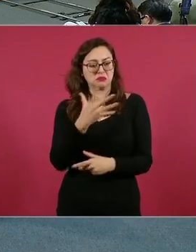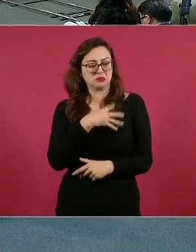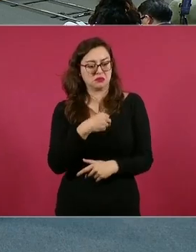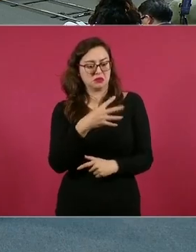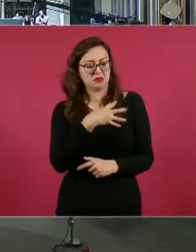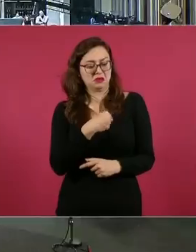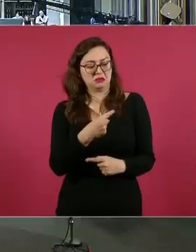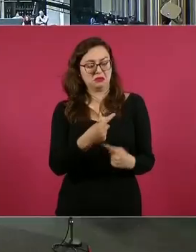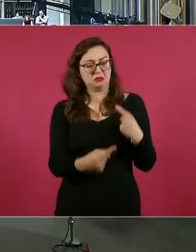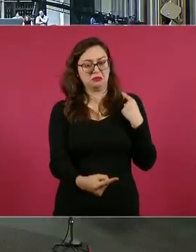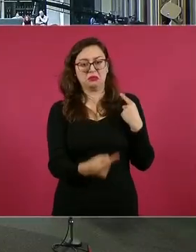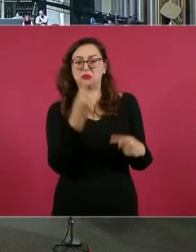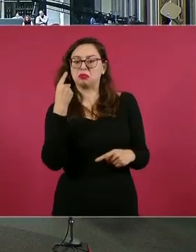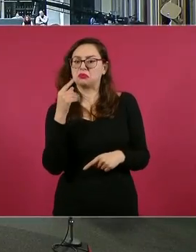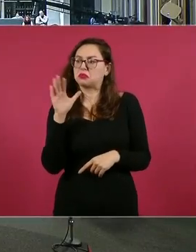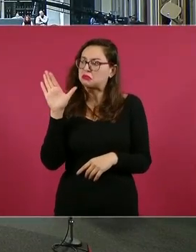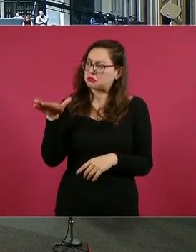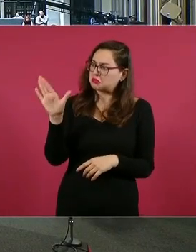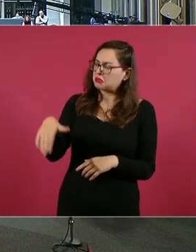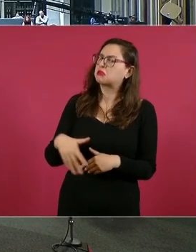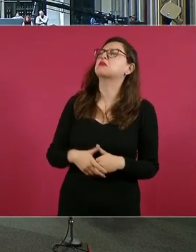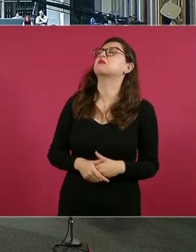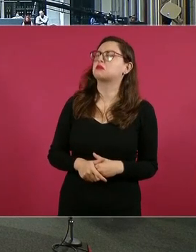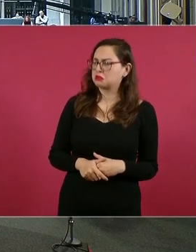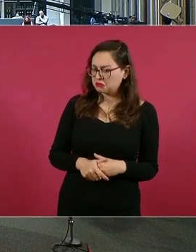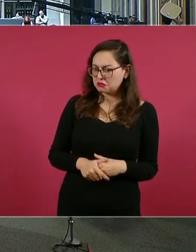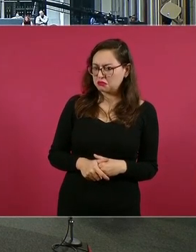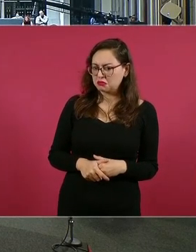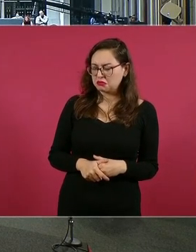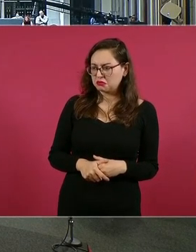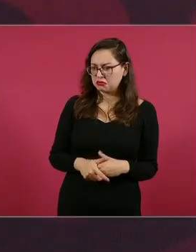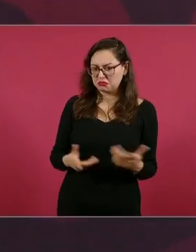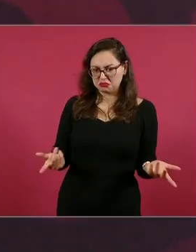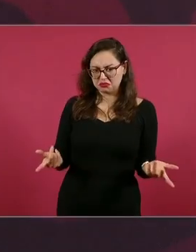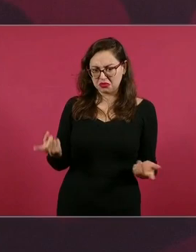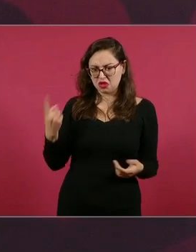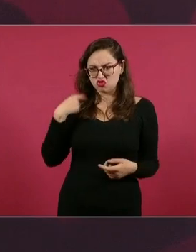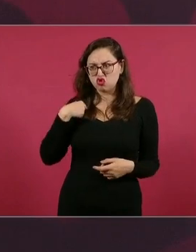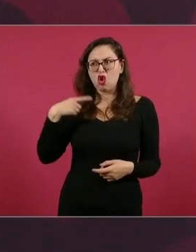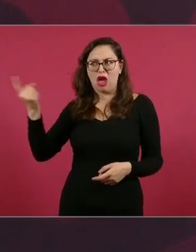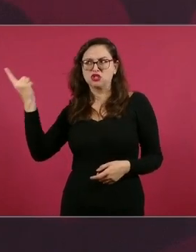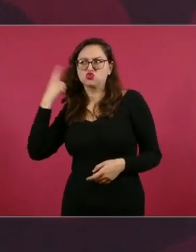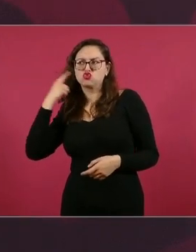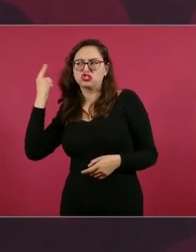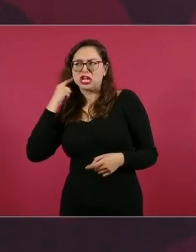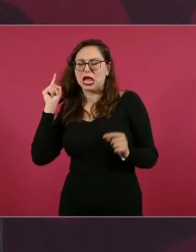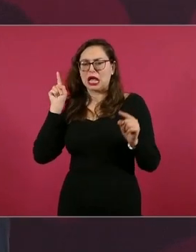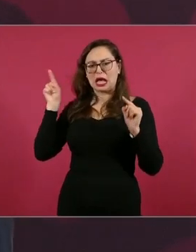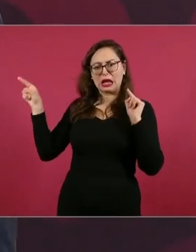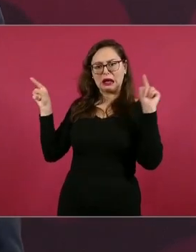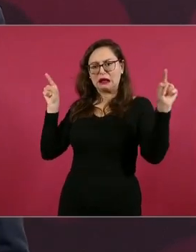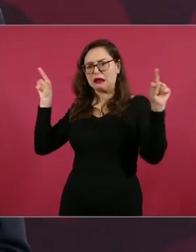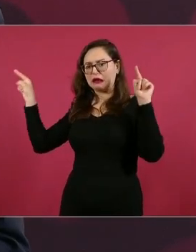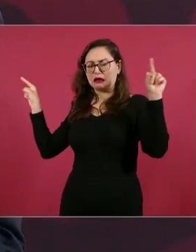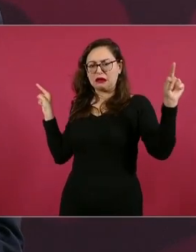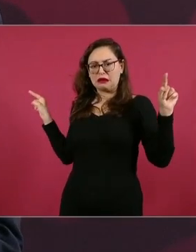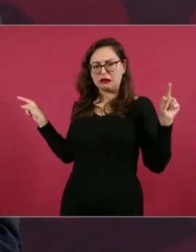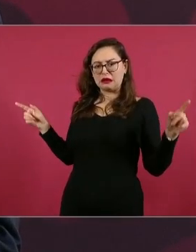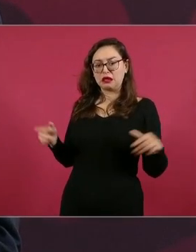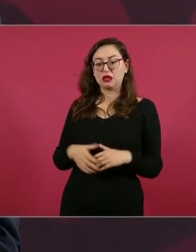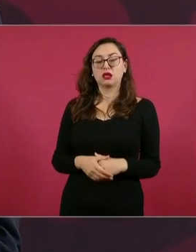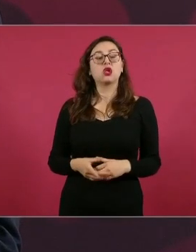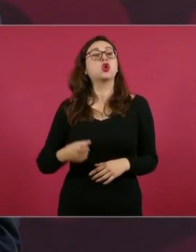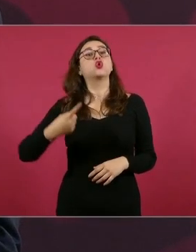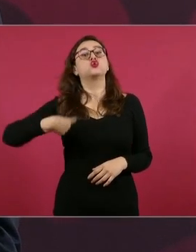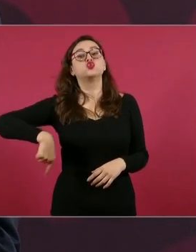dice Jesús Oye lo que escucha este nosotros